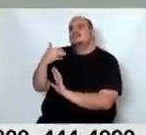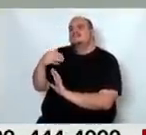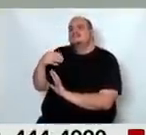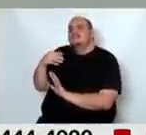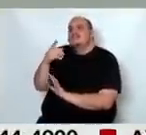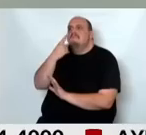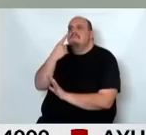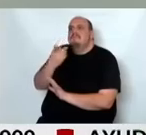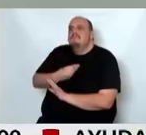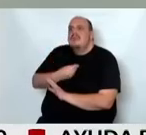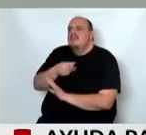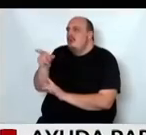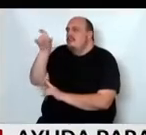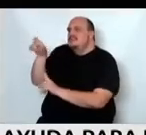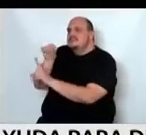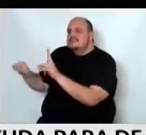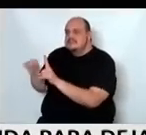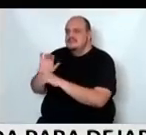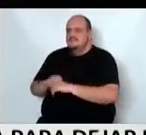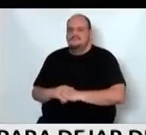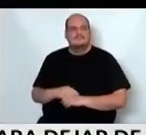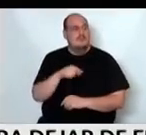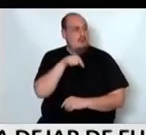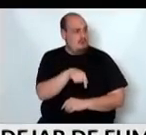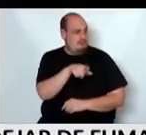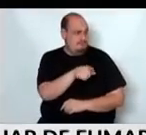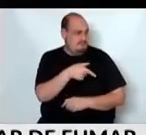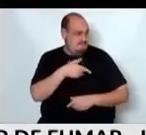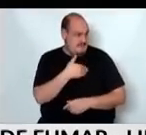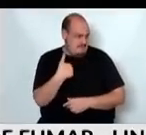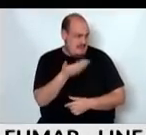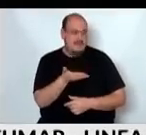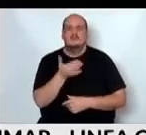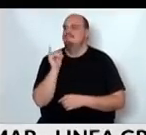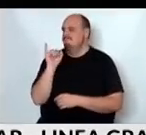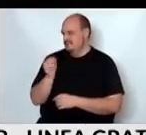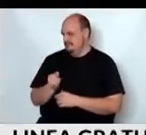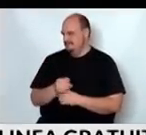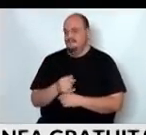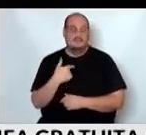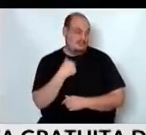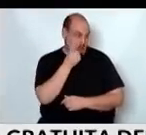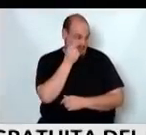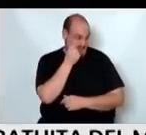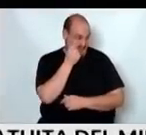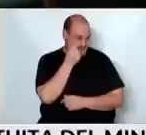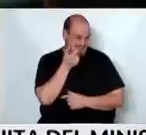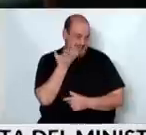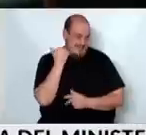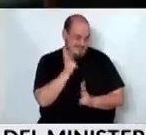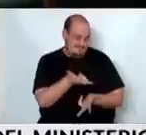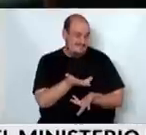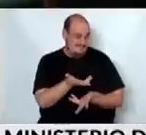que lastime también a alguien. Vos hoy sos madre. Sí. Yo soy padre, como dije antes.